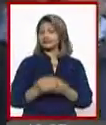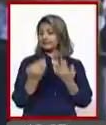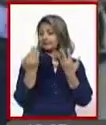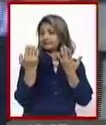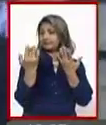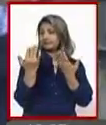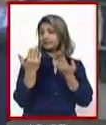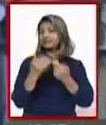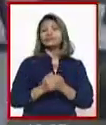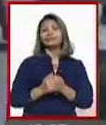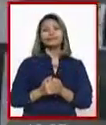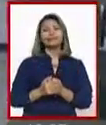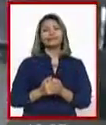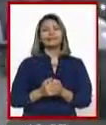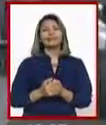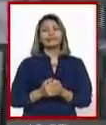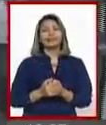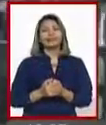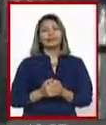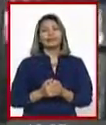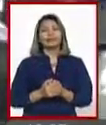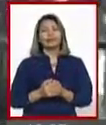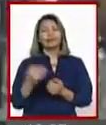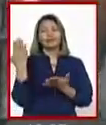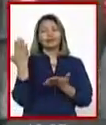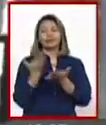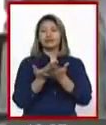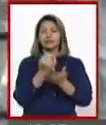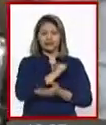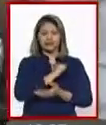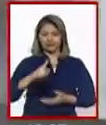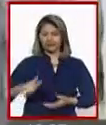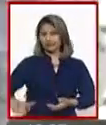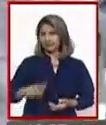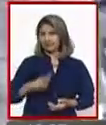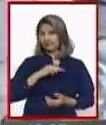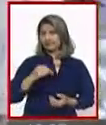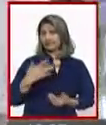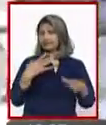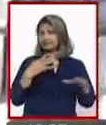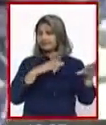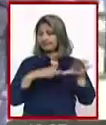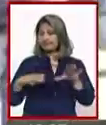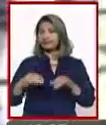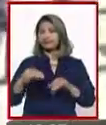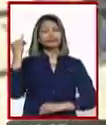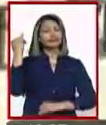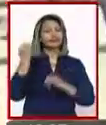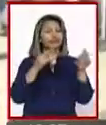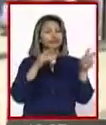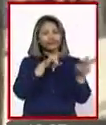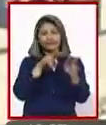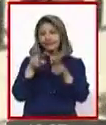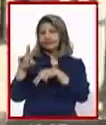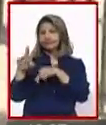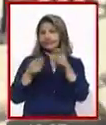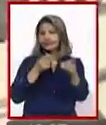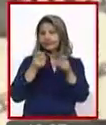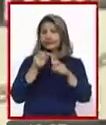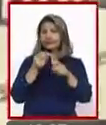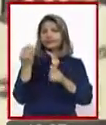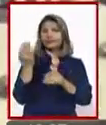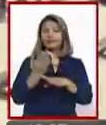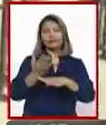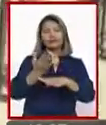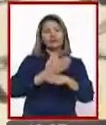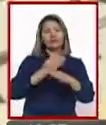espera que en instantes nada más llegue el alcalde municipal a realizar lo que va a ser la última inspección previo a lo que va a